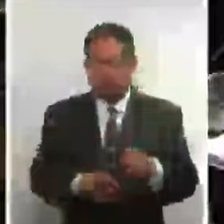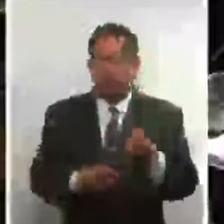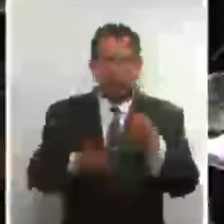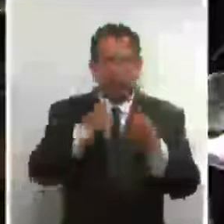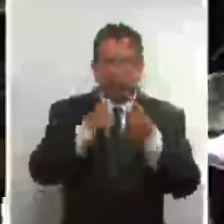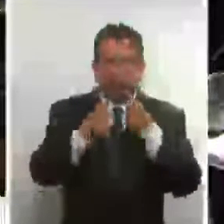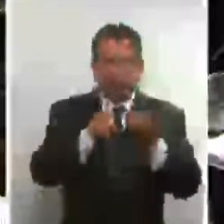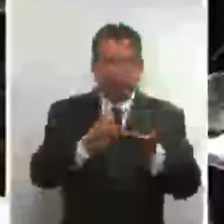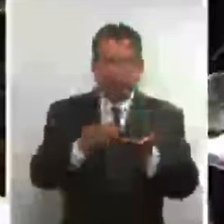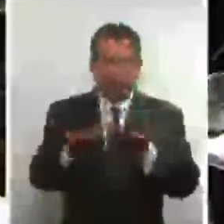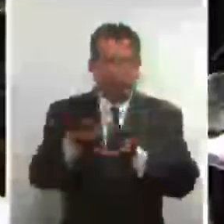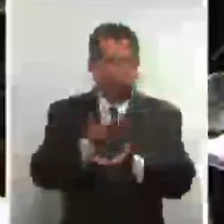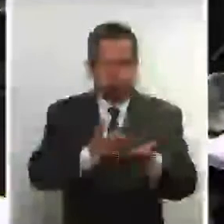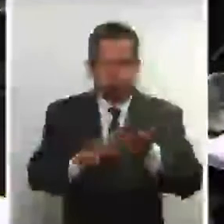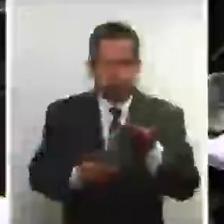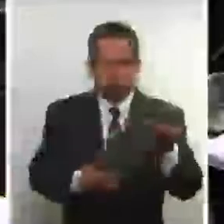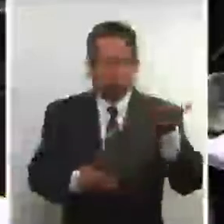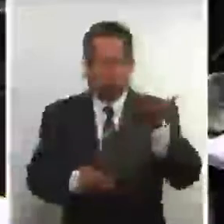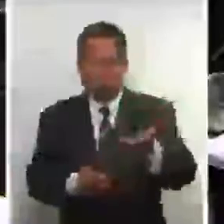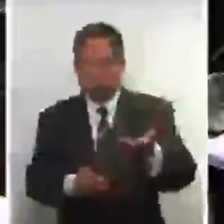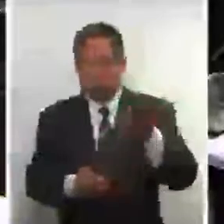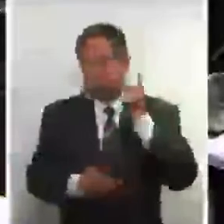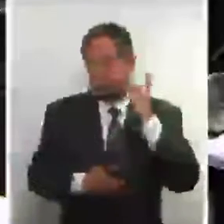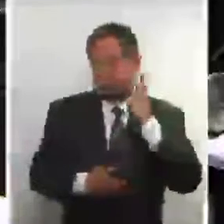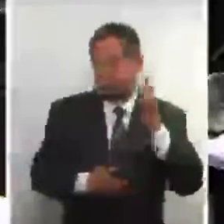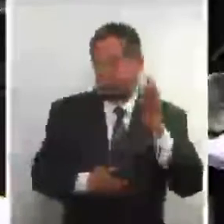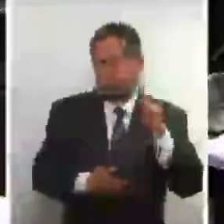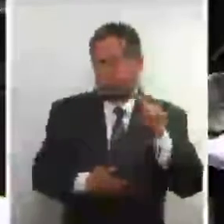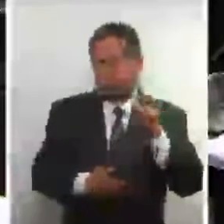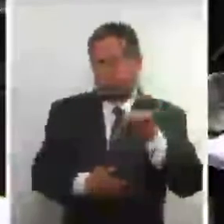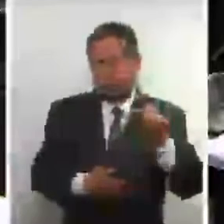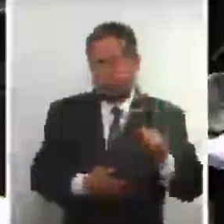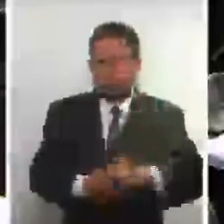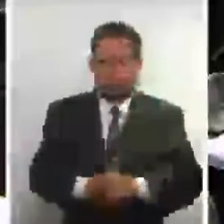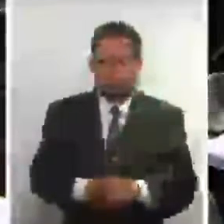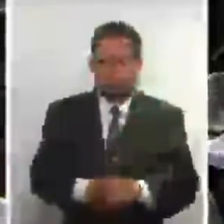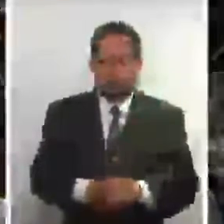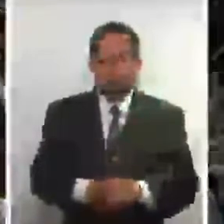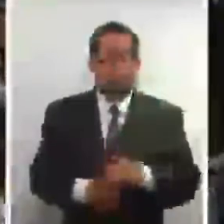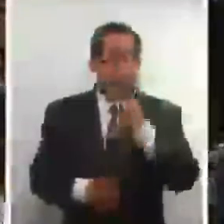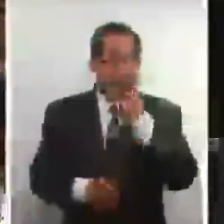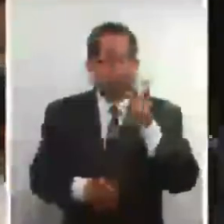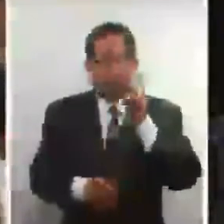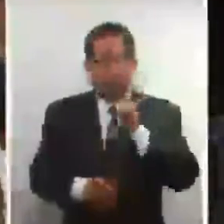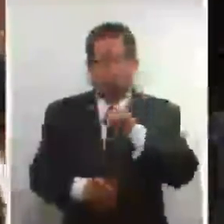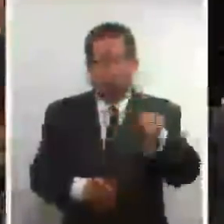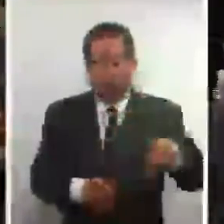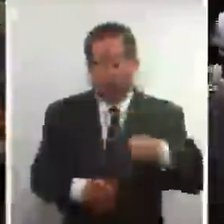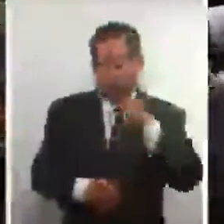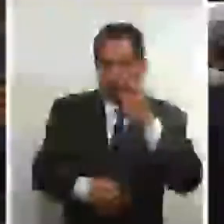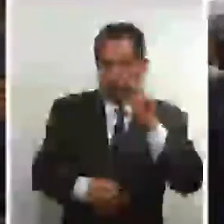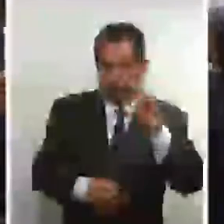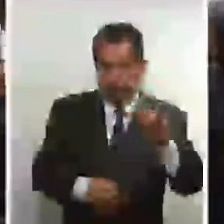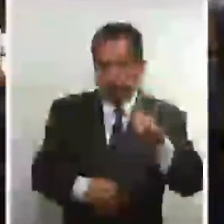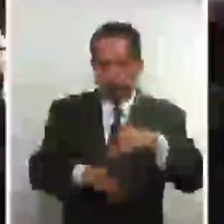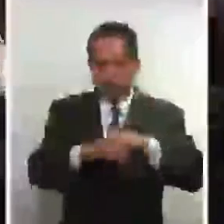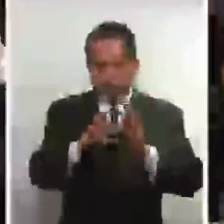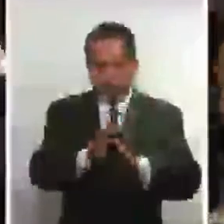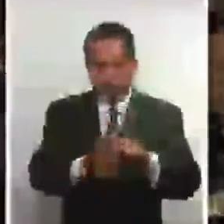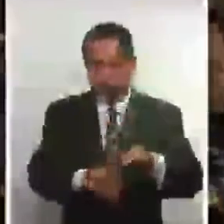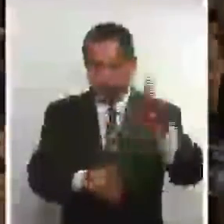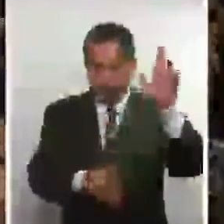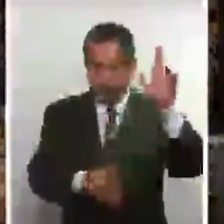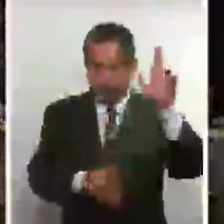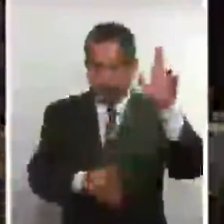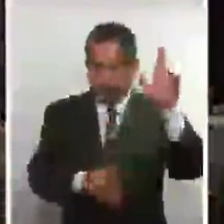a discusión la propuesta por el diputado Batis. Las y los constituyentes que estén por la afirmativa, sírvanse